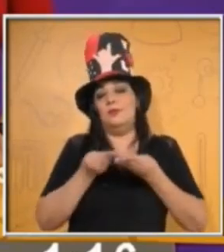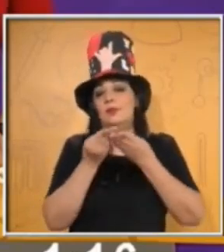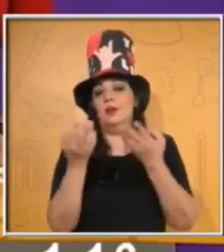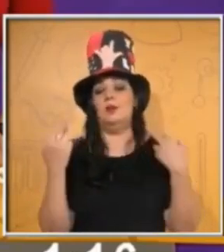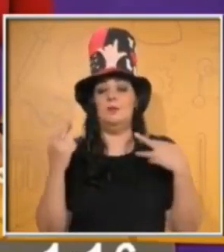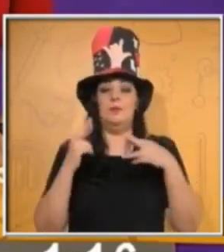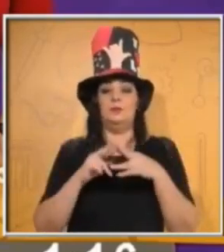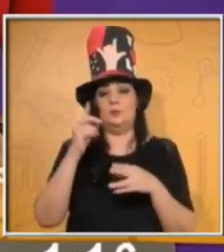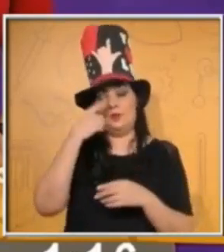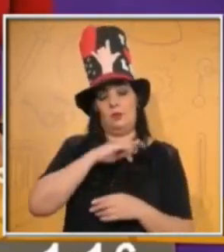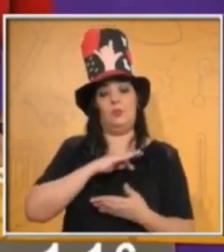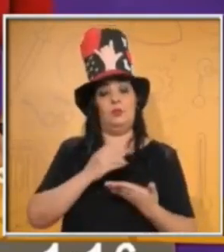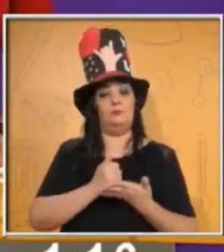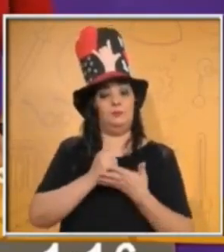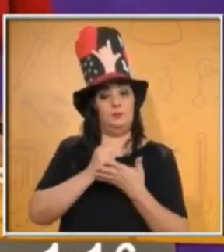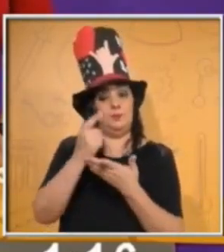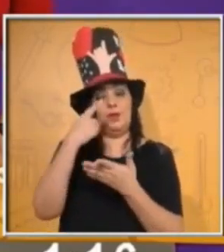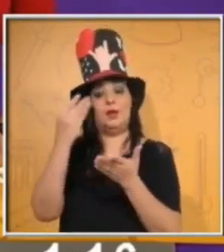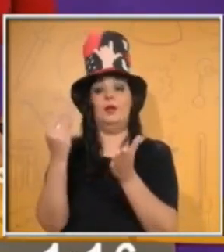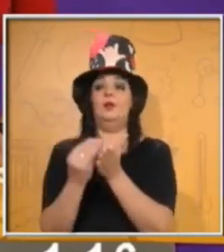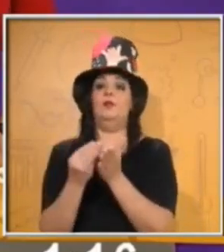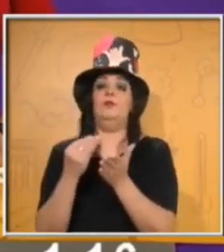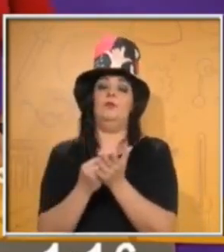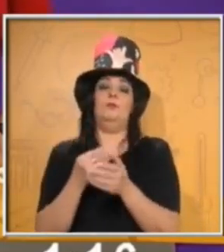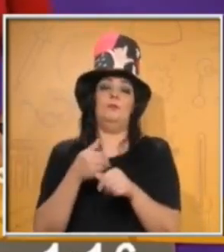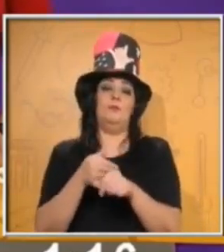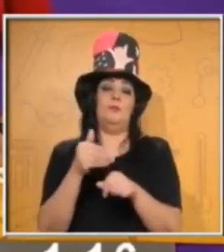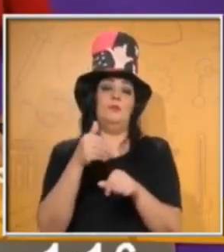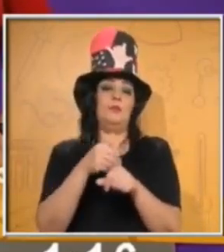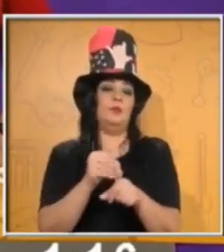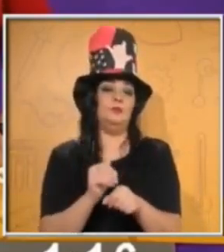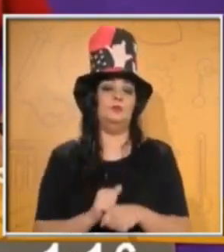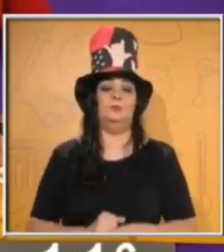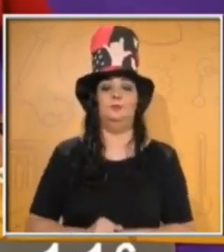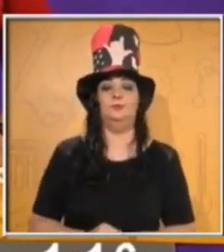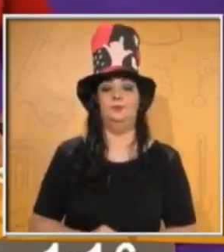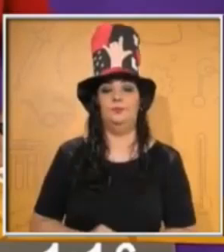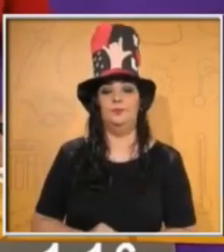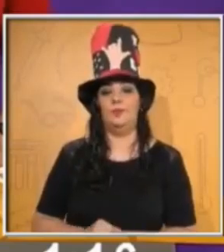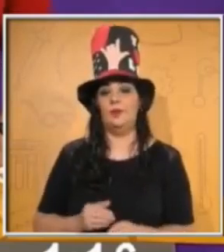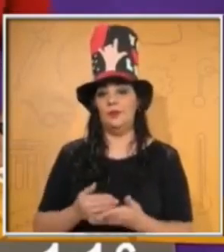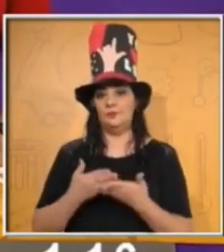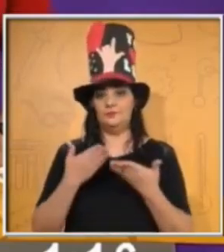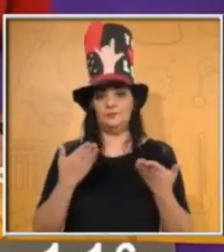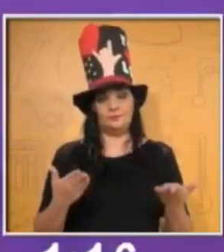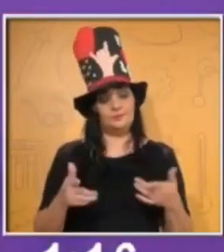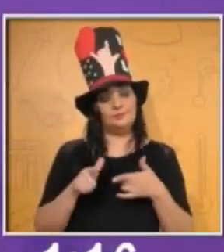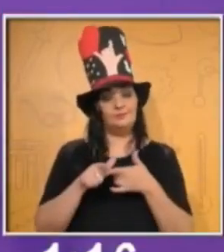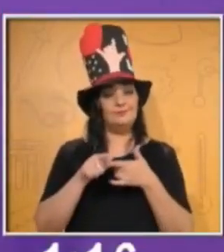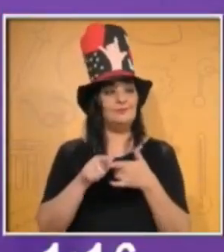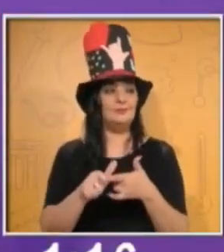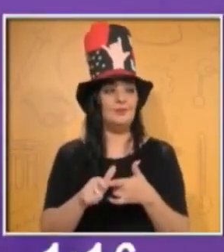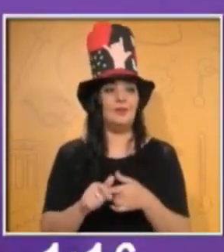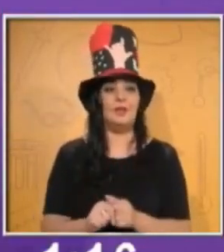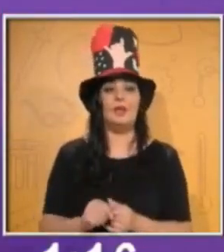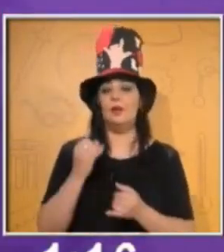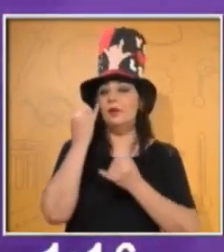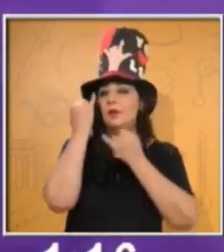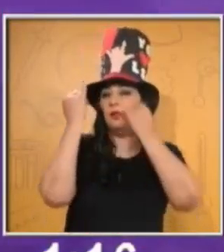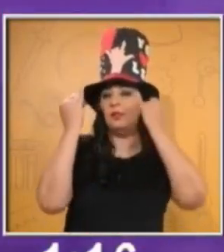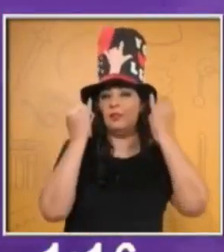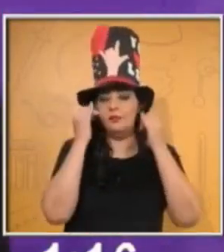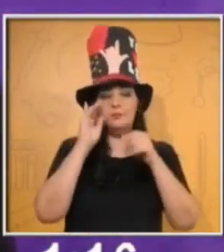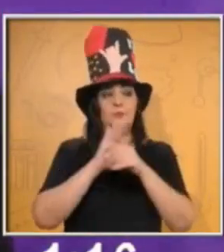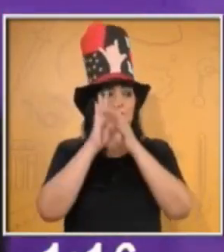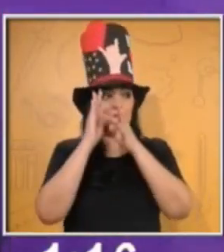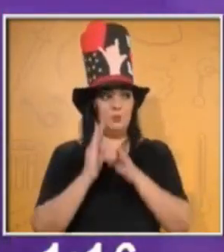otorgue una mejor calificación en el tercer trimestre. Bien, vamos a continuar con algunos conceptos importantes